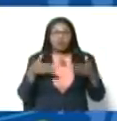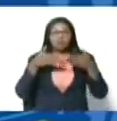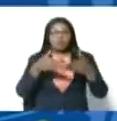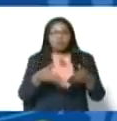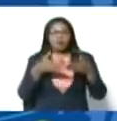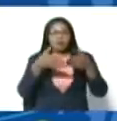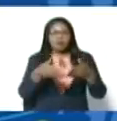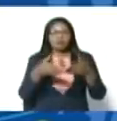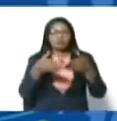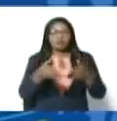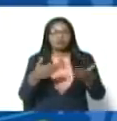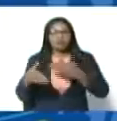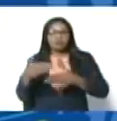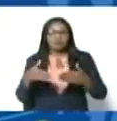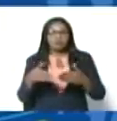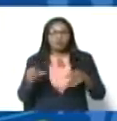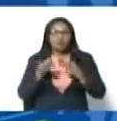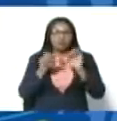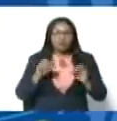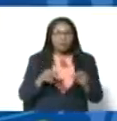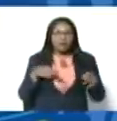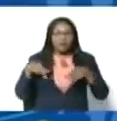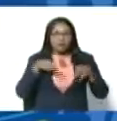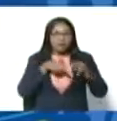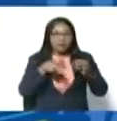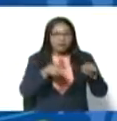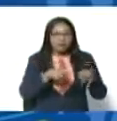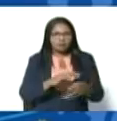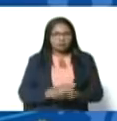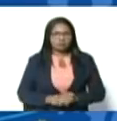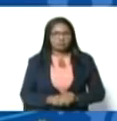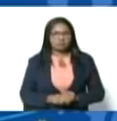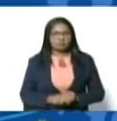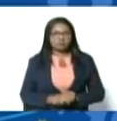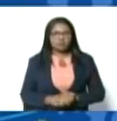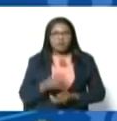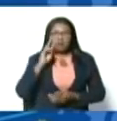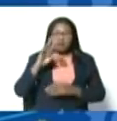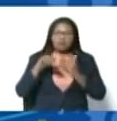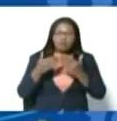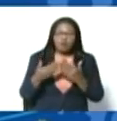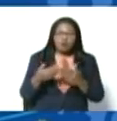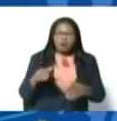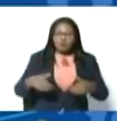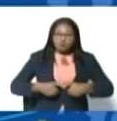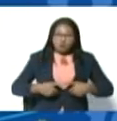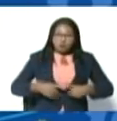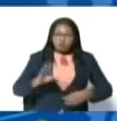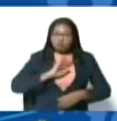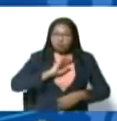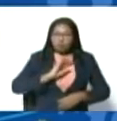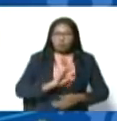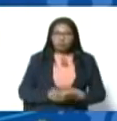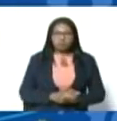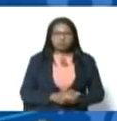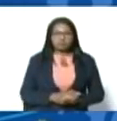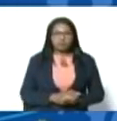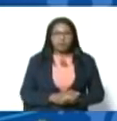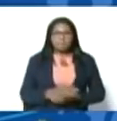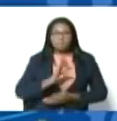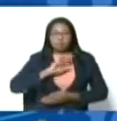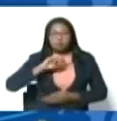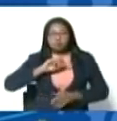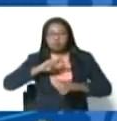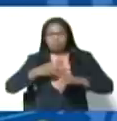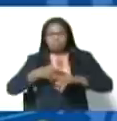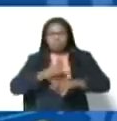el servicio público en ríos, ¿eh? Despegar, y despegar con esfuerzo propio, porque estamos en el peor momento